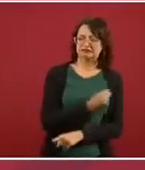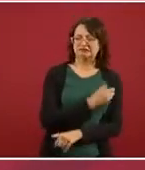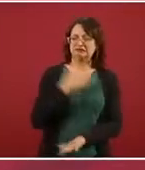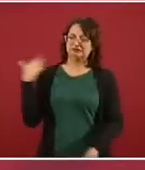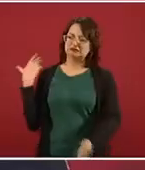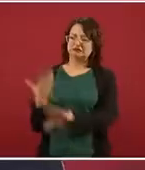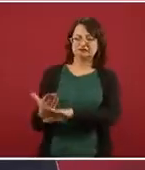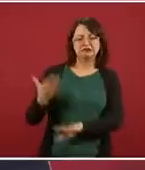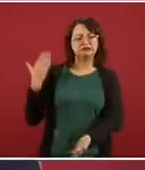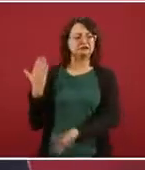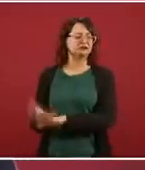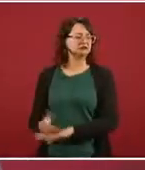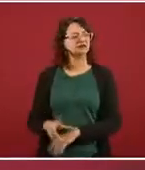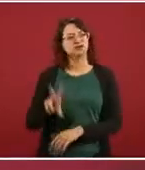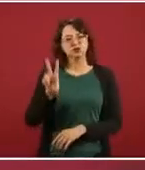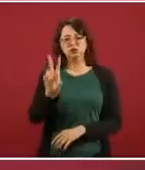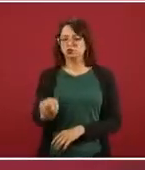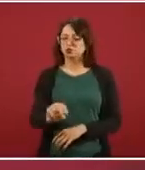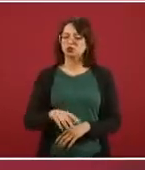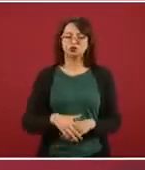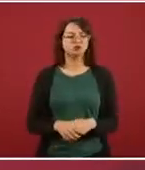¿No?